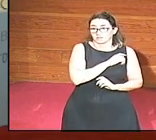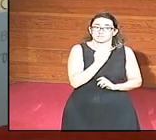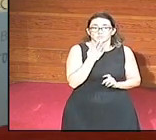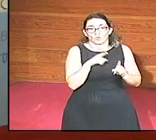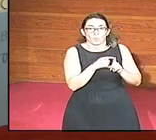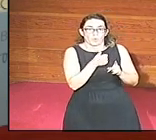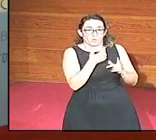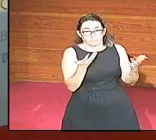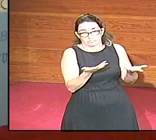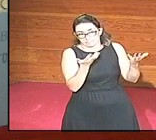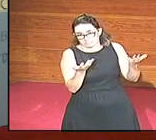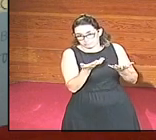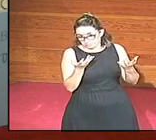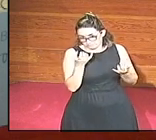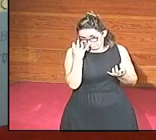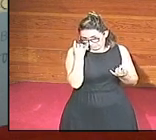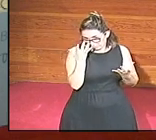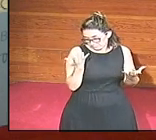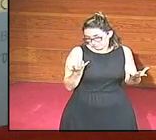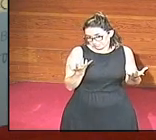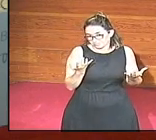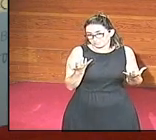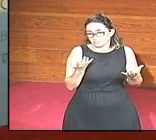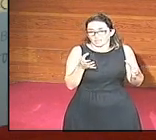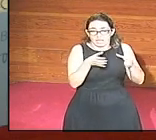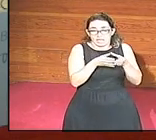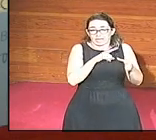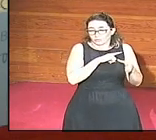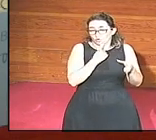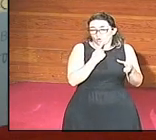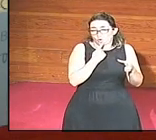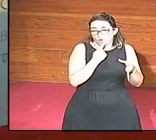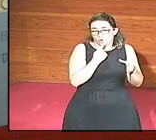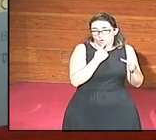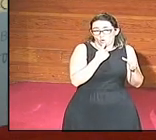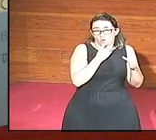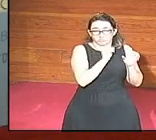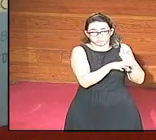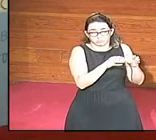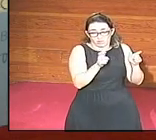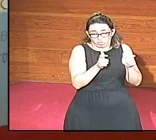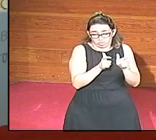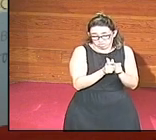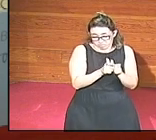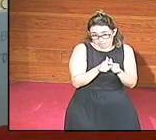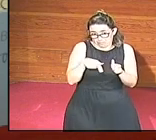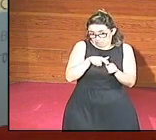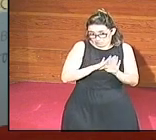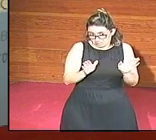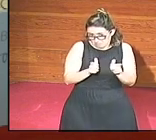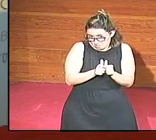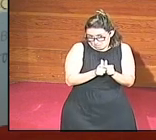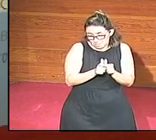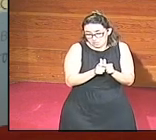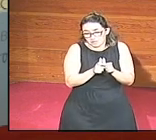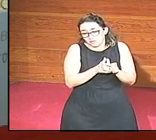Villa, ¿no? Las sobras de lo que habían quedado del ejército rojo y poco más, y se iban rindiendo y se iban volviendo